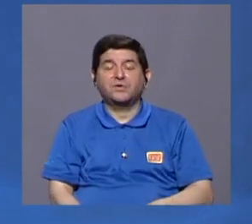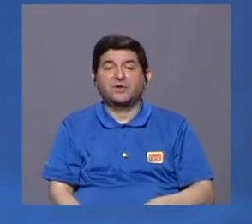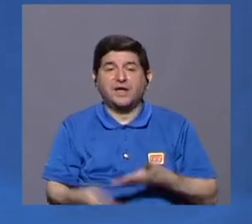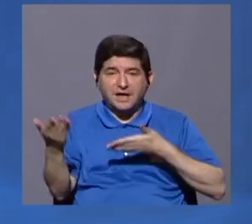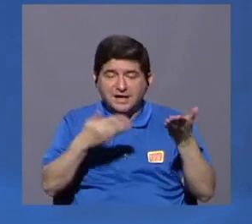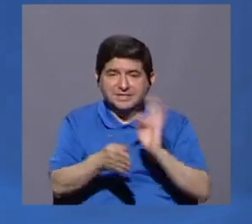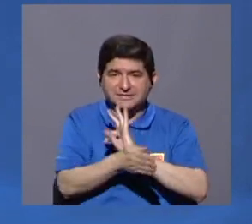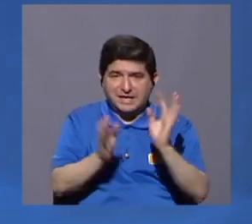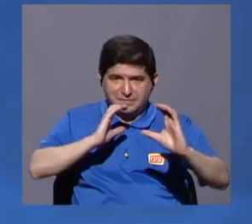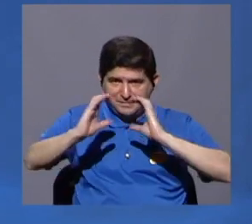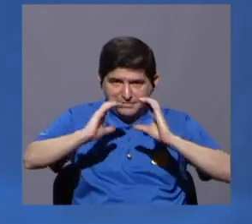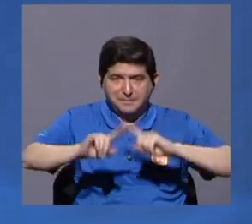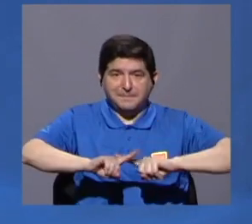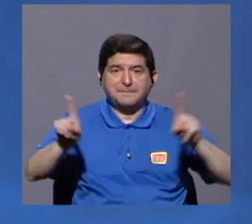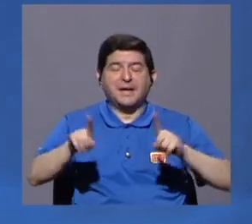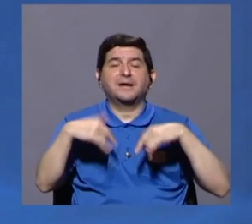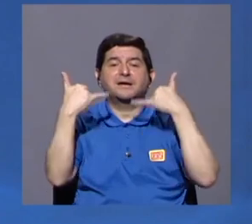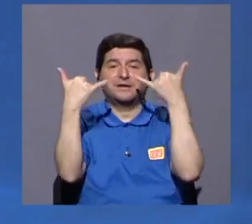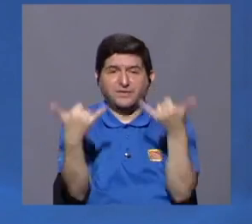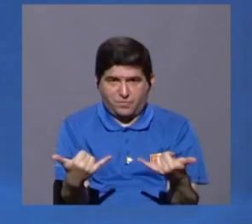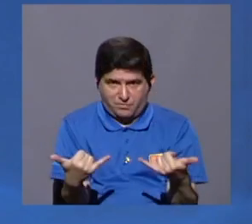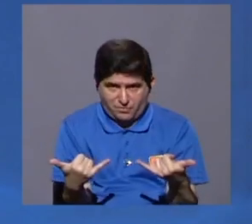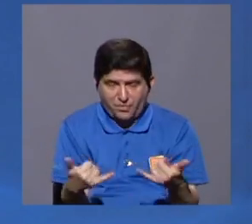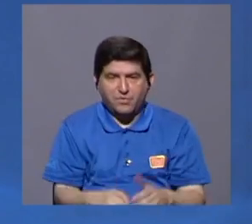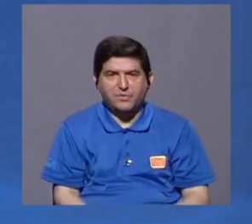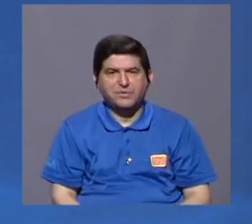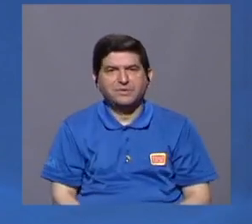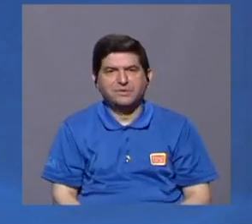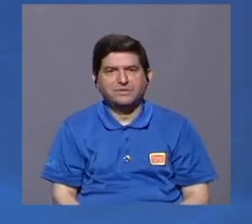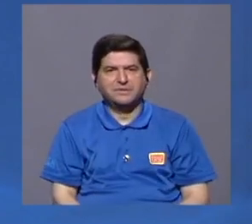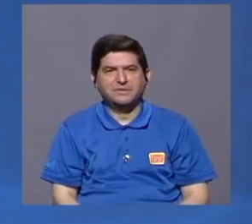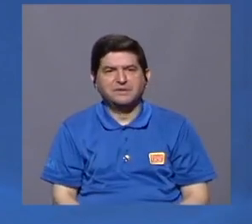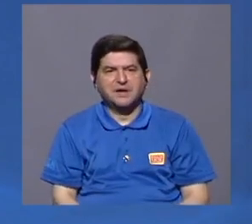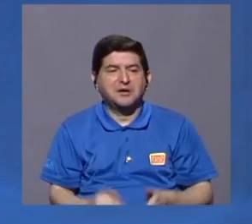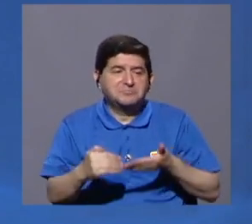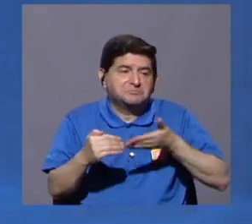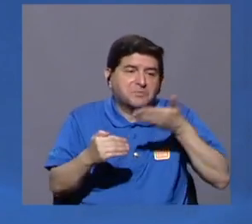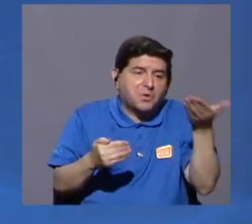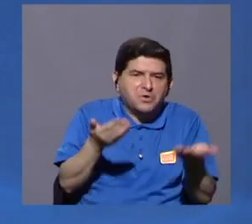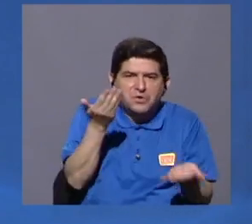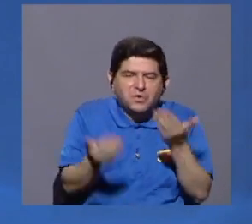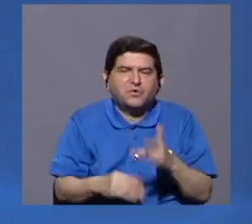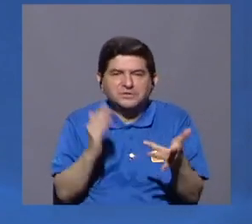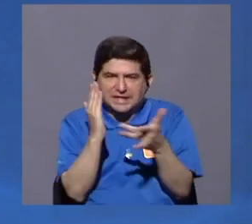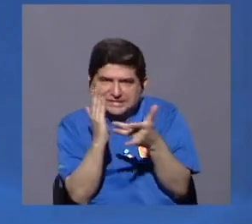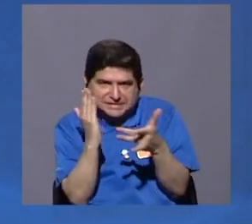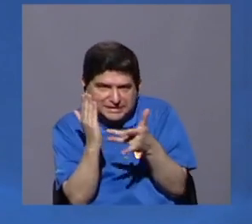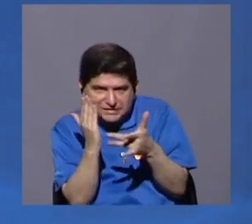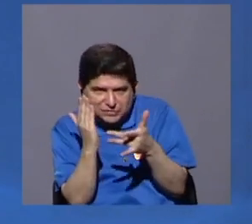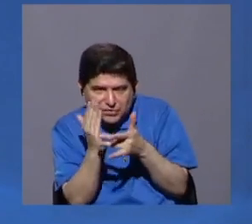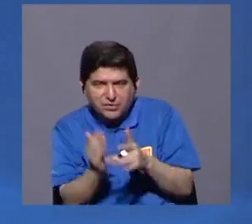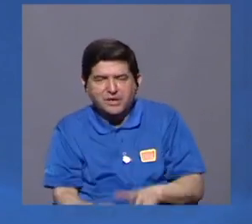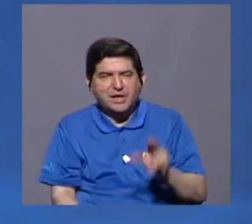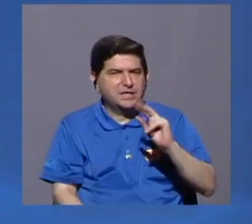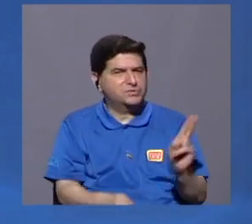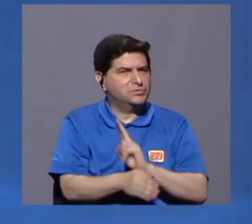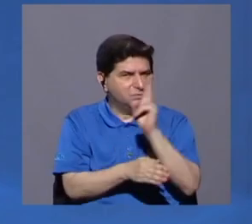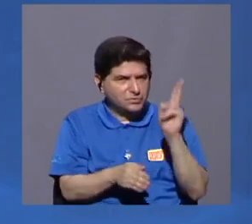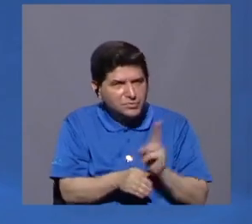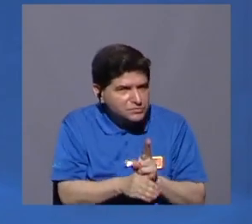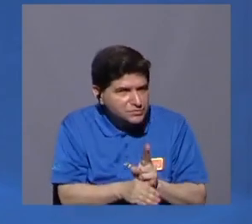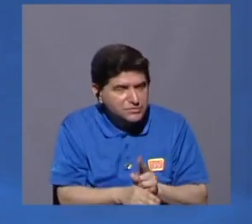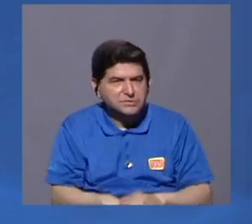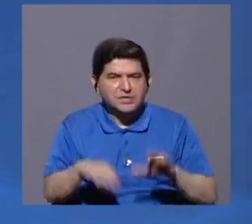pero que éste ya ya por por cosas por tecnología y demás ya no se utilizan para eso